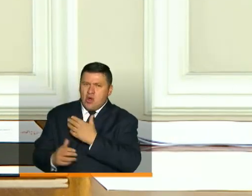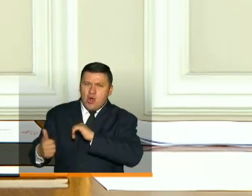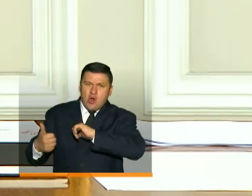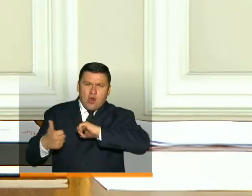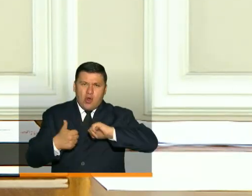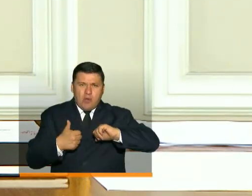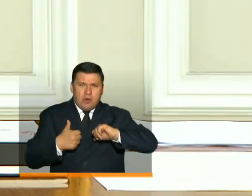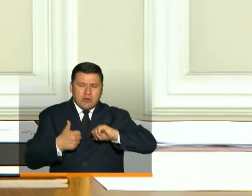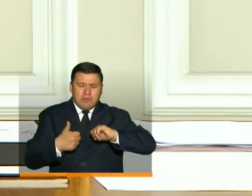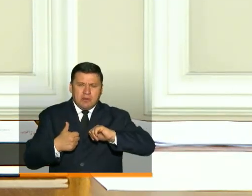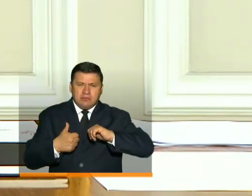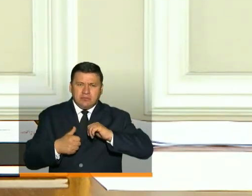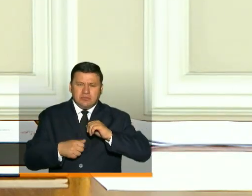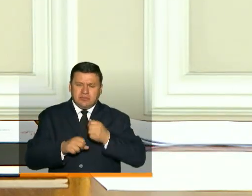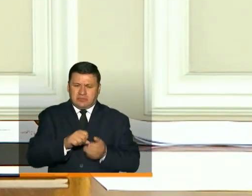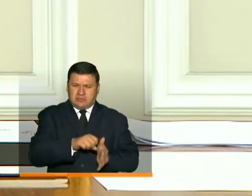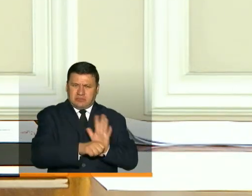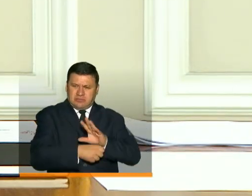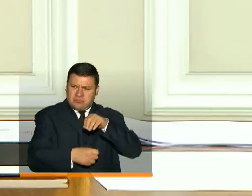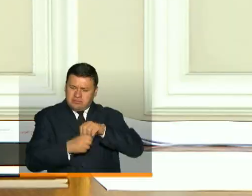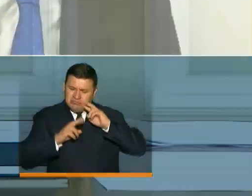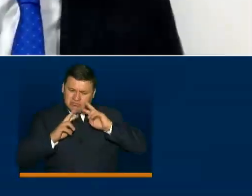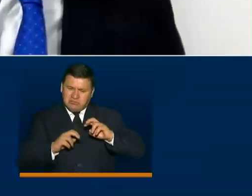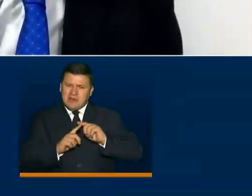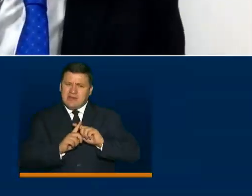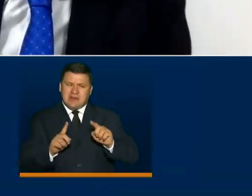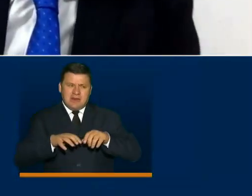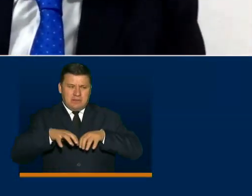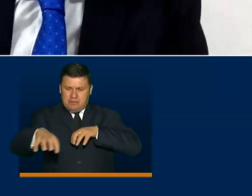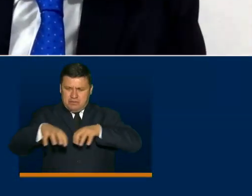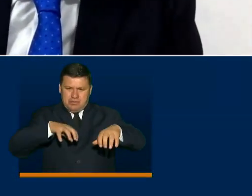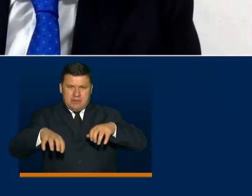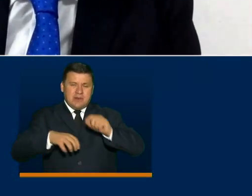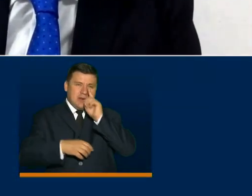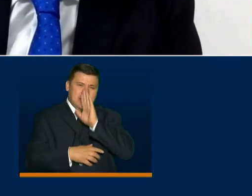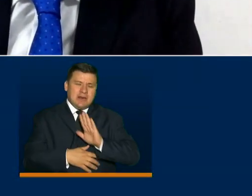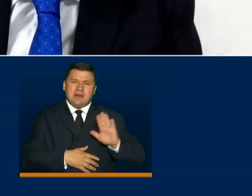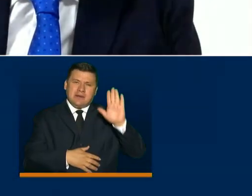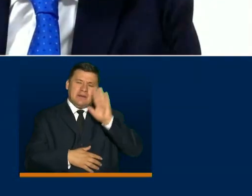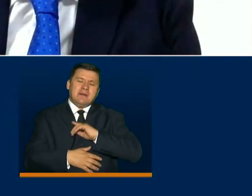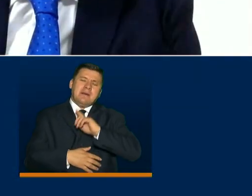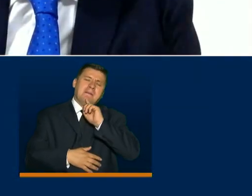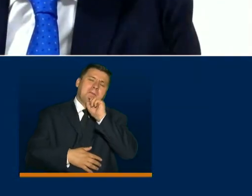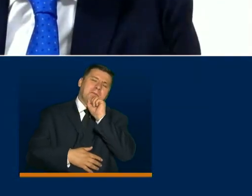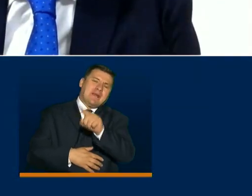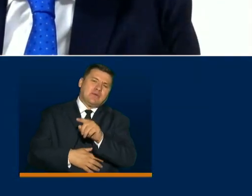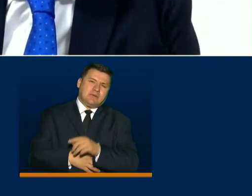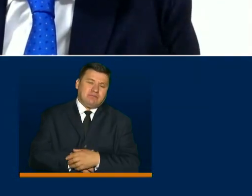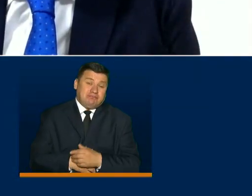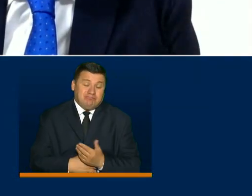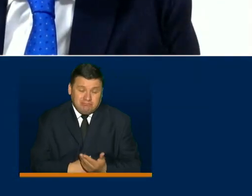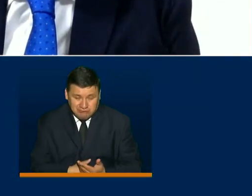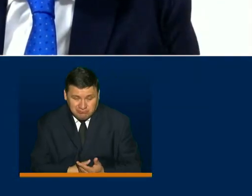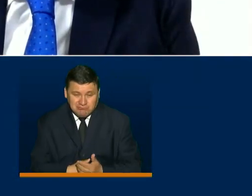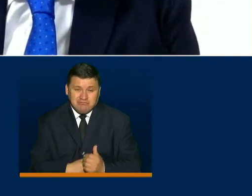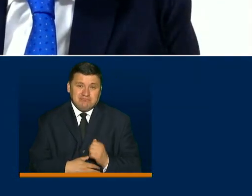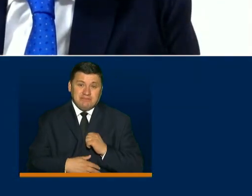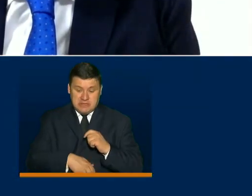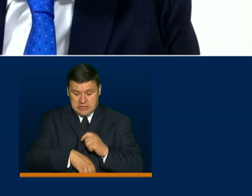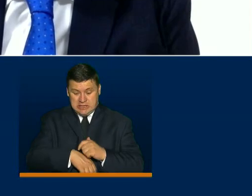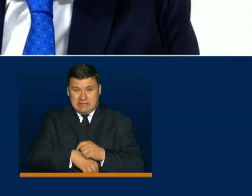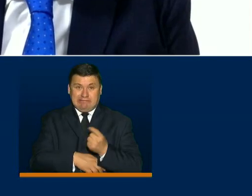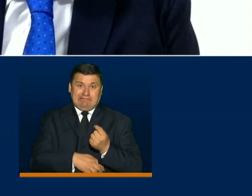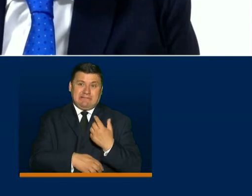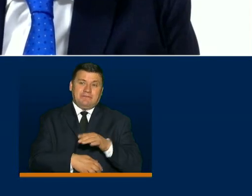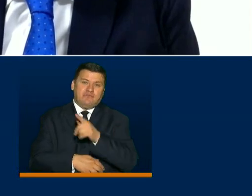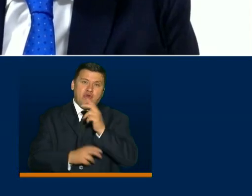comportamiento del COVID-19 en distintos lugares del territorio nacional. Preguntas puntuales, porque tenemos tiempo